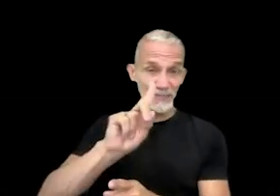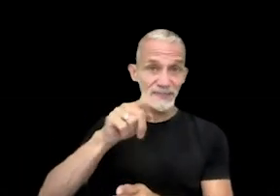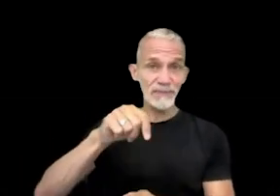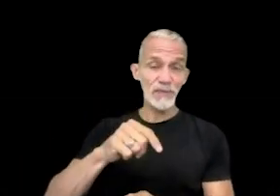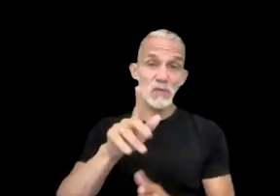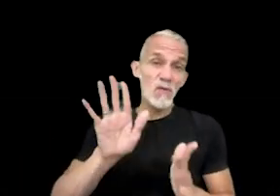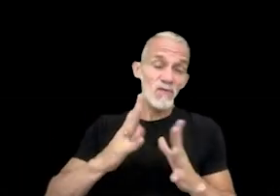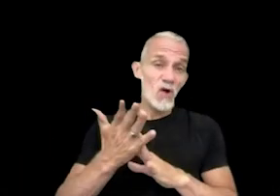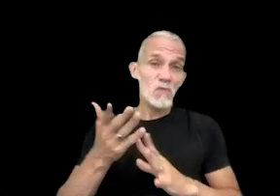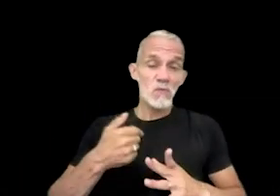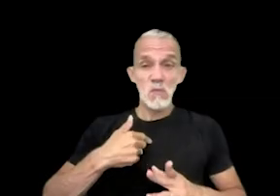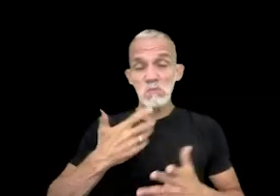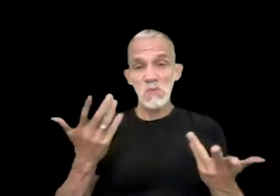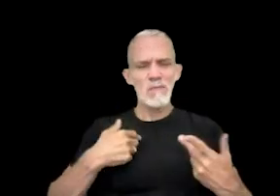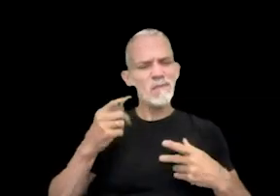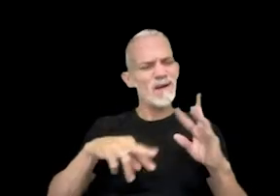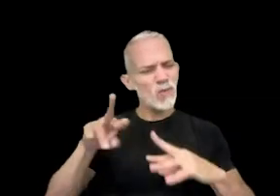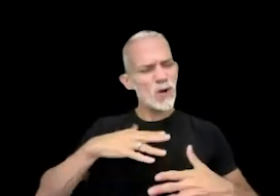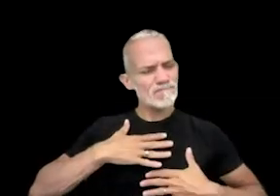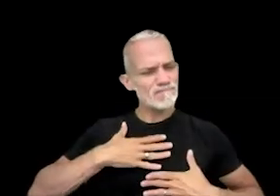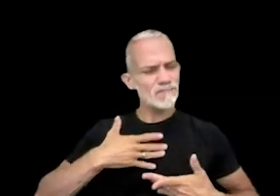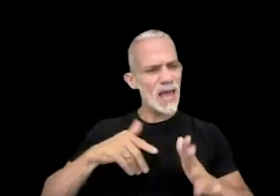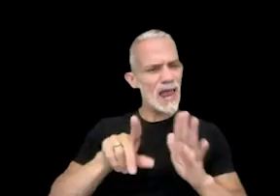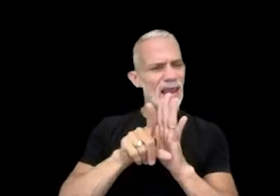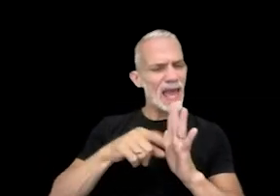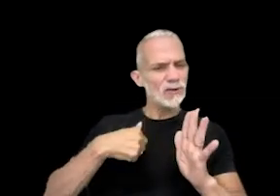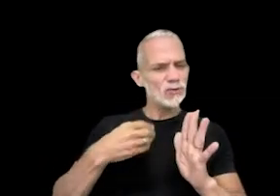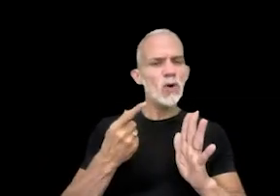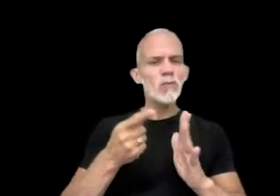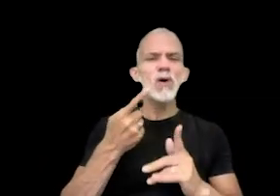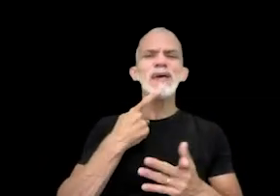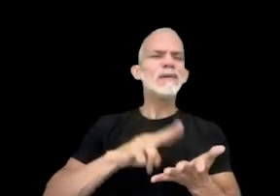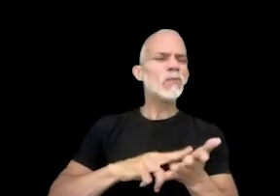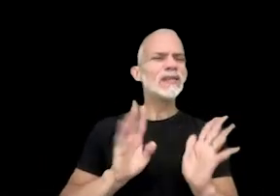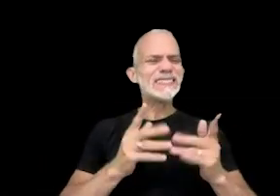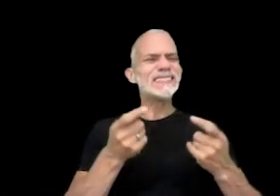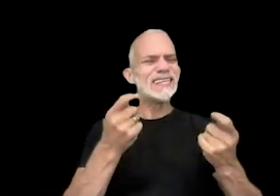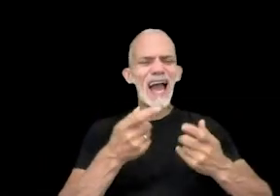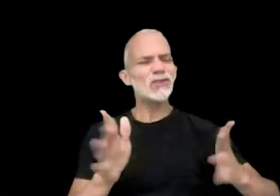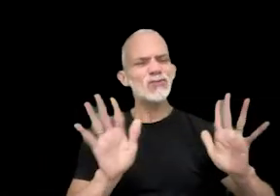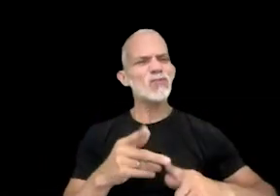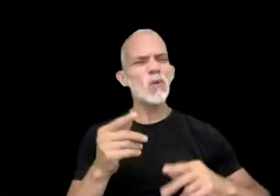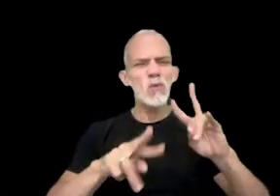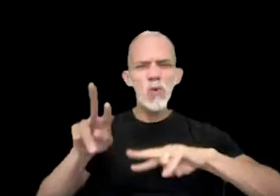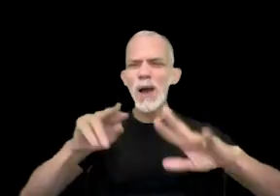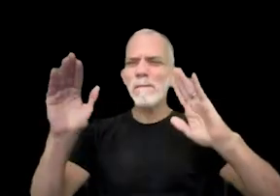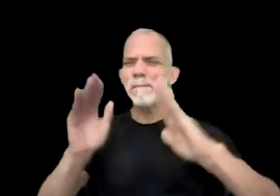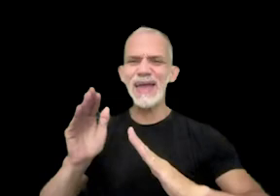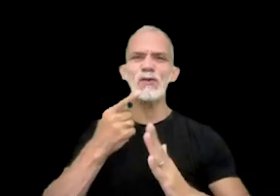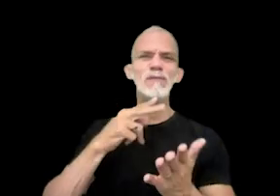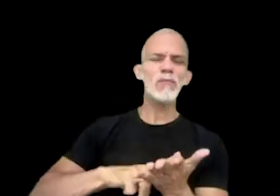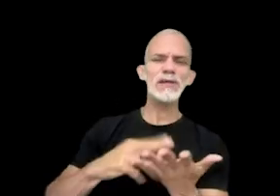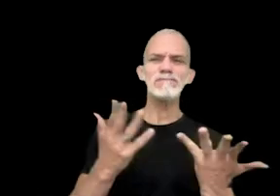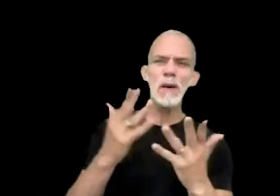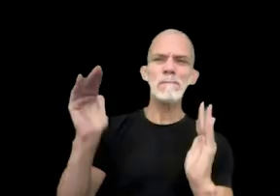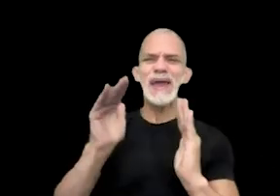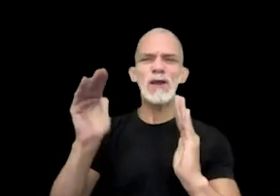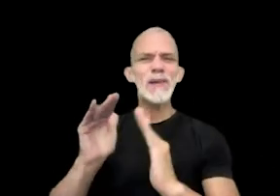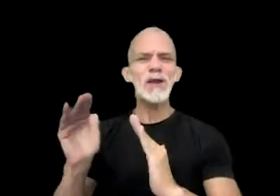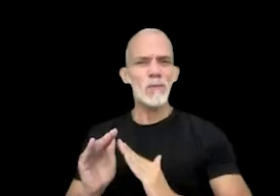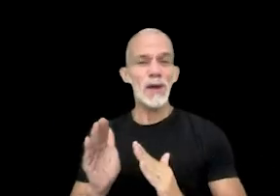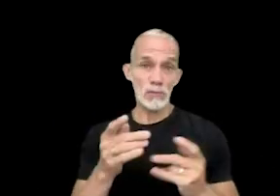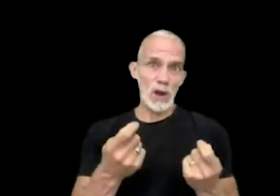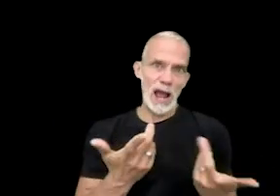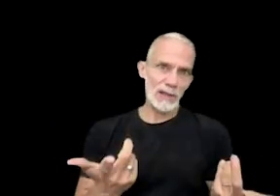la mecánica de encontrar el mecanismo legal por el cual yo puedo reducir un costo, que es un costo impositivo. Los costos impositivos son